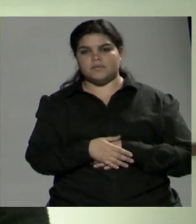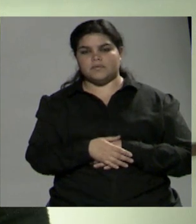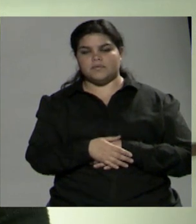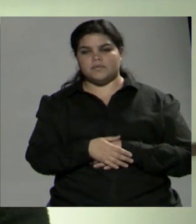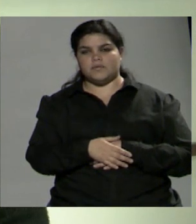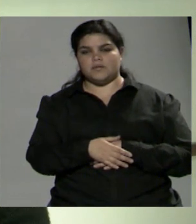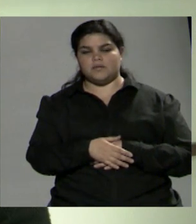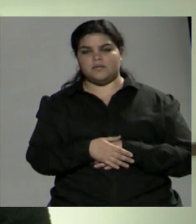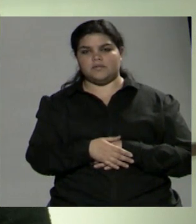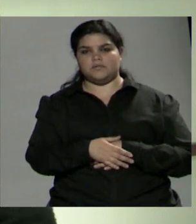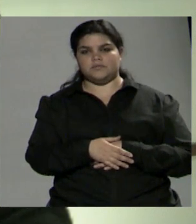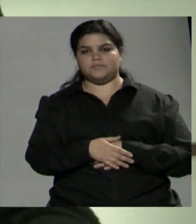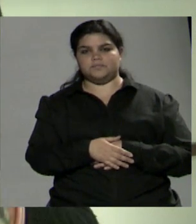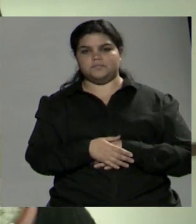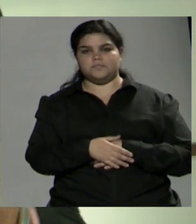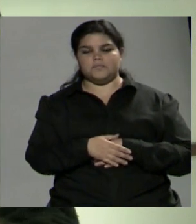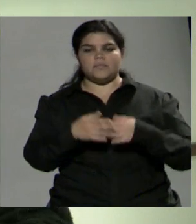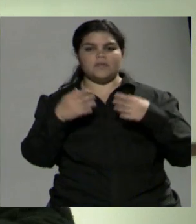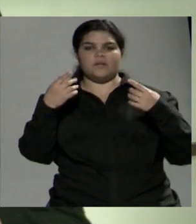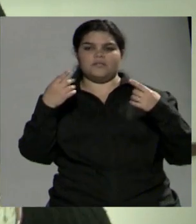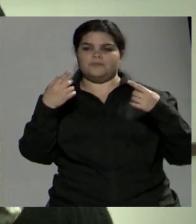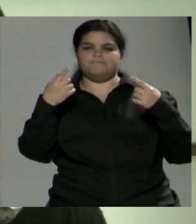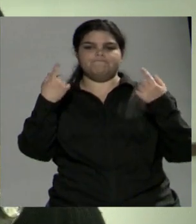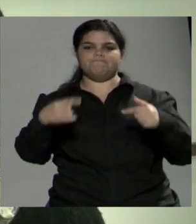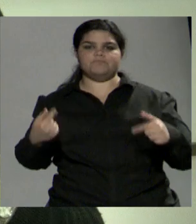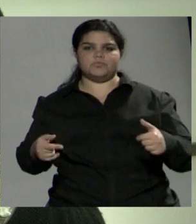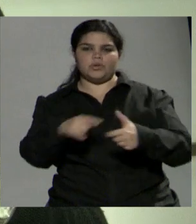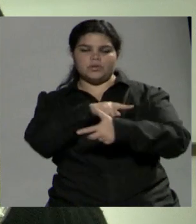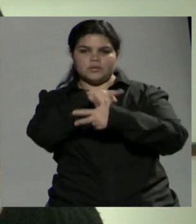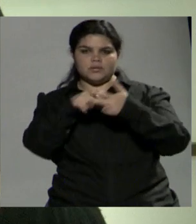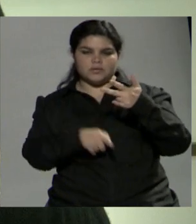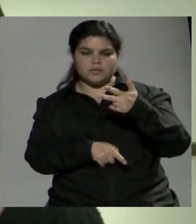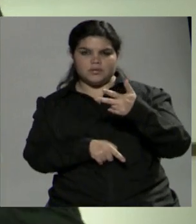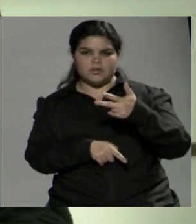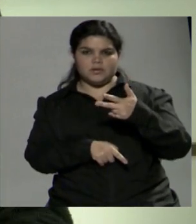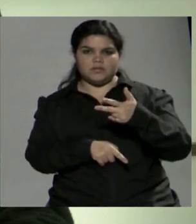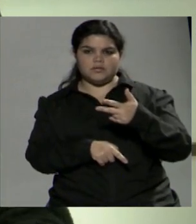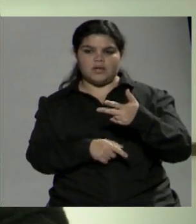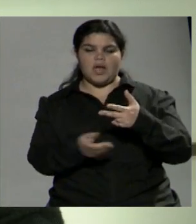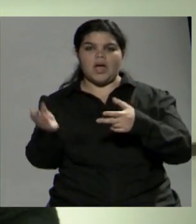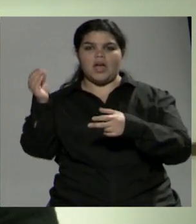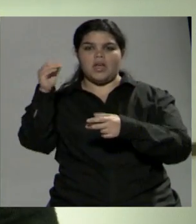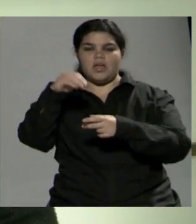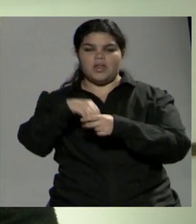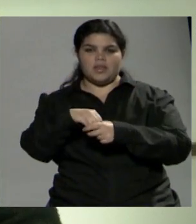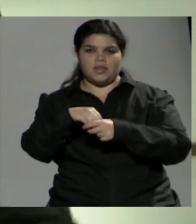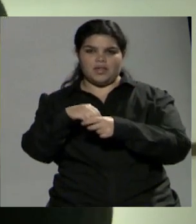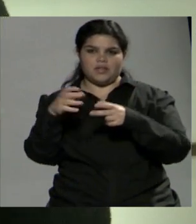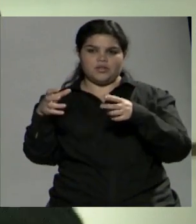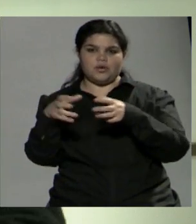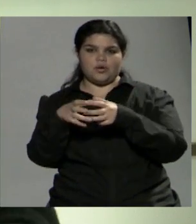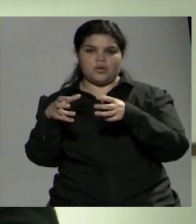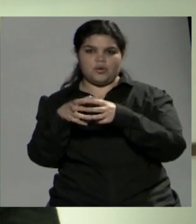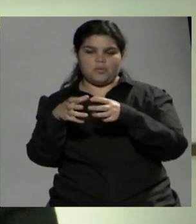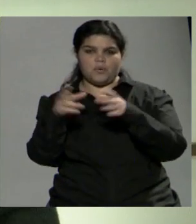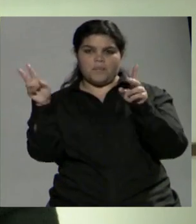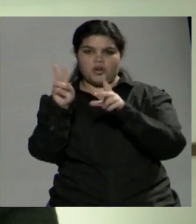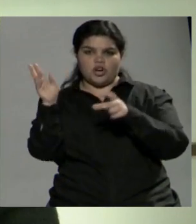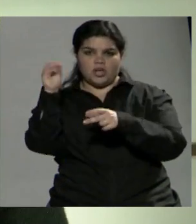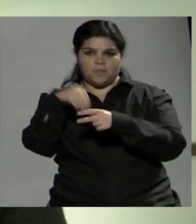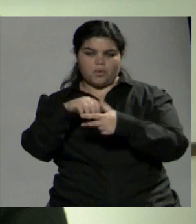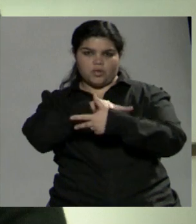estaba decidido a plebiscitar la gestión. Y creo que esto es lo que ha ocurrido, por lo cual los